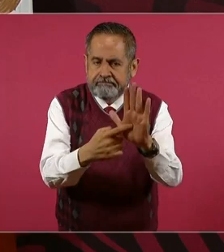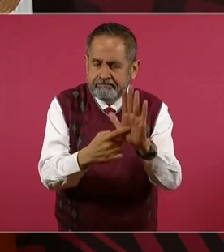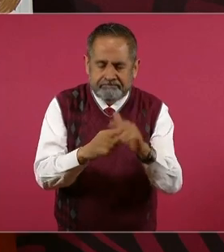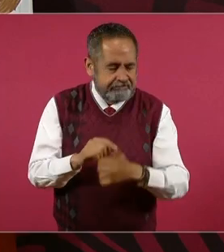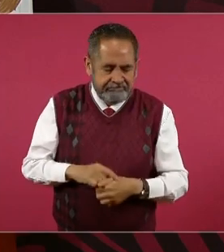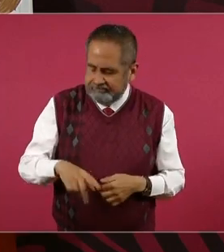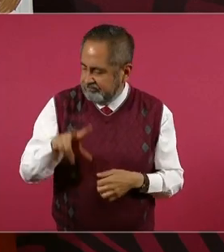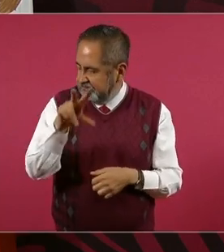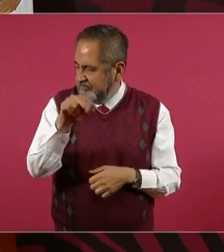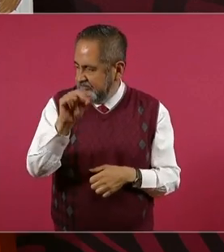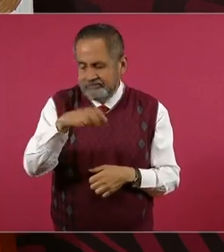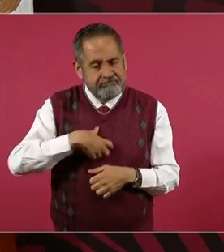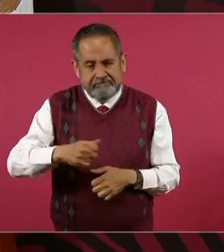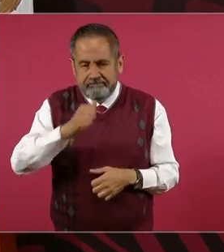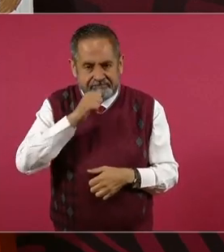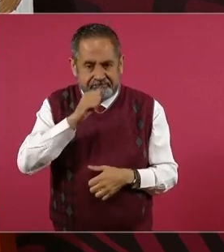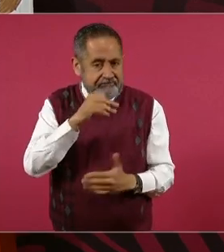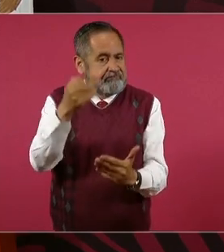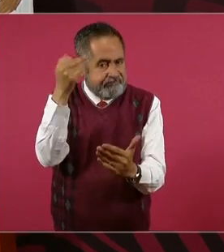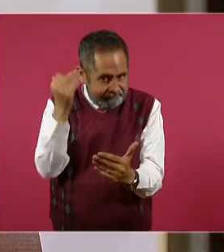así todavía,